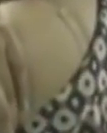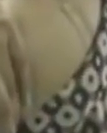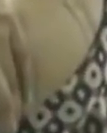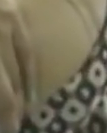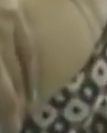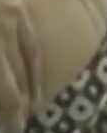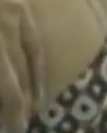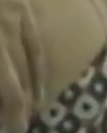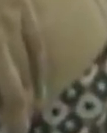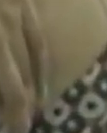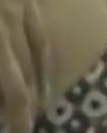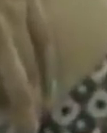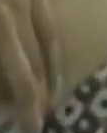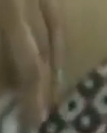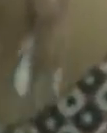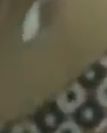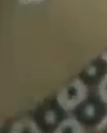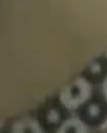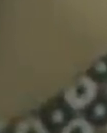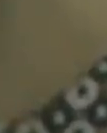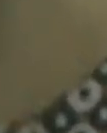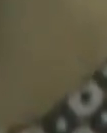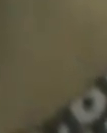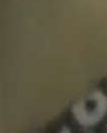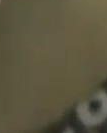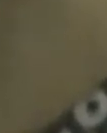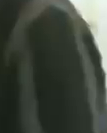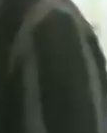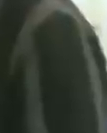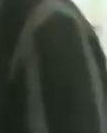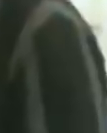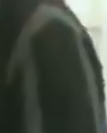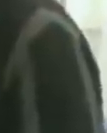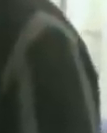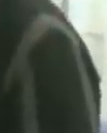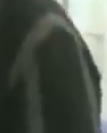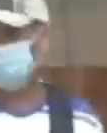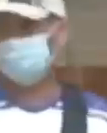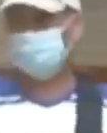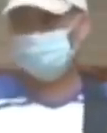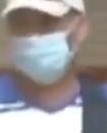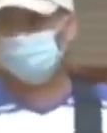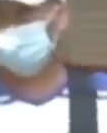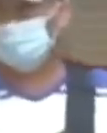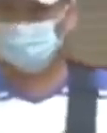inmunizar al 95% de la población al final de este año.